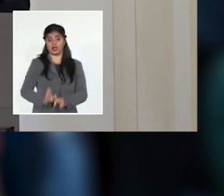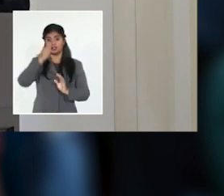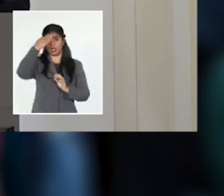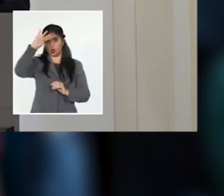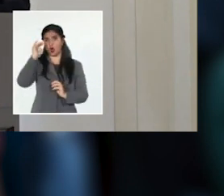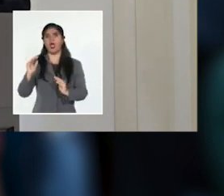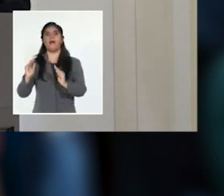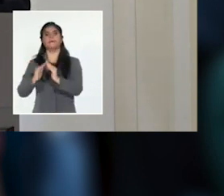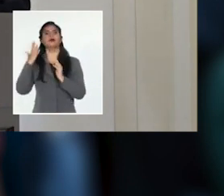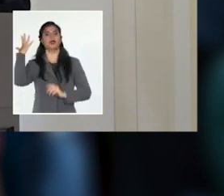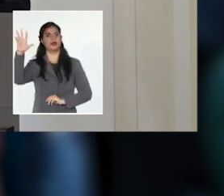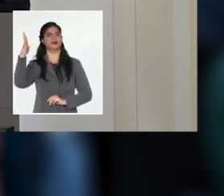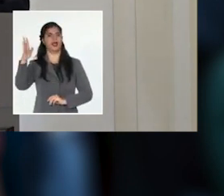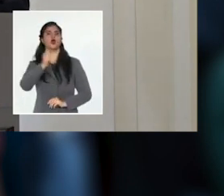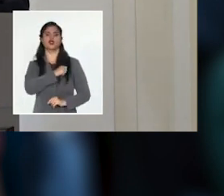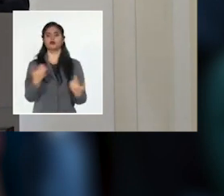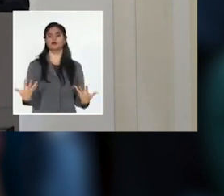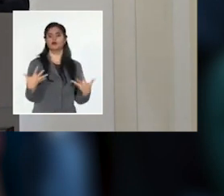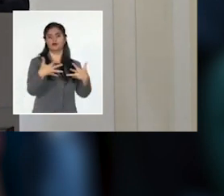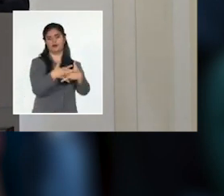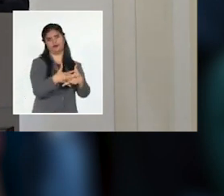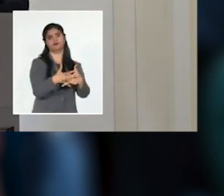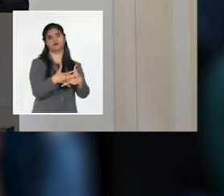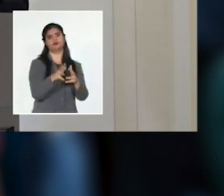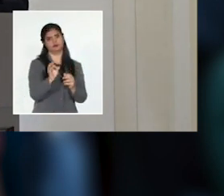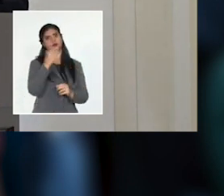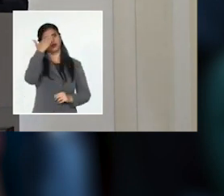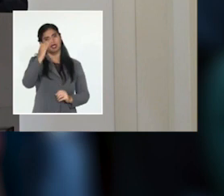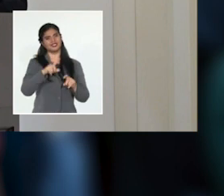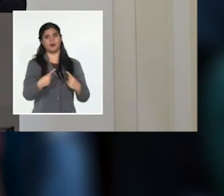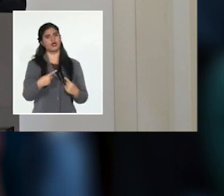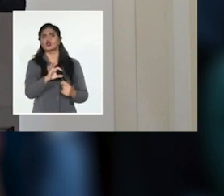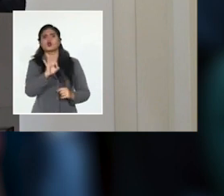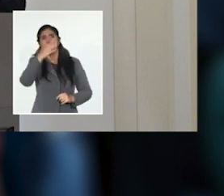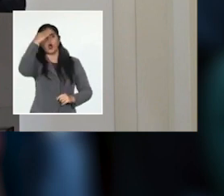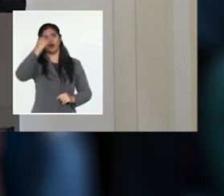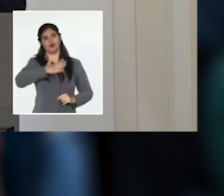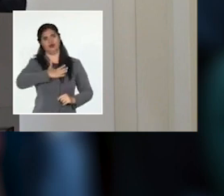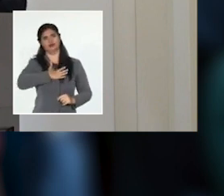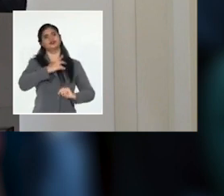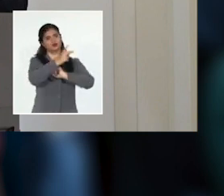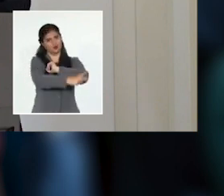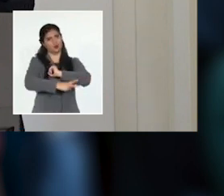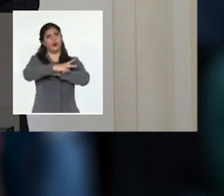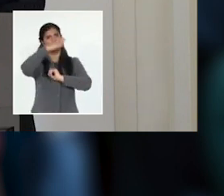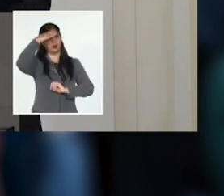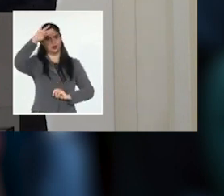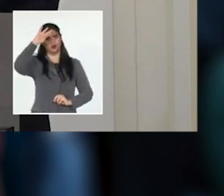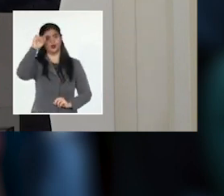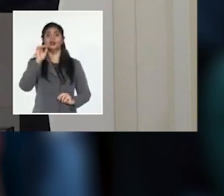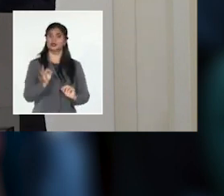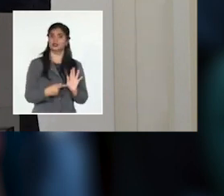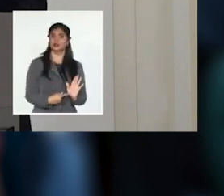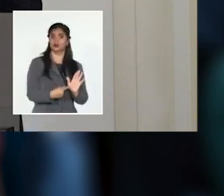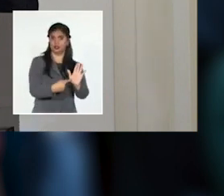difíciles condiciones económicas del país y de la hostilidad incrementada por parte del gobierno de los Estados Unidos. Son ellas demostración del